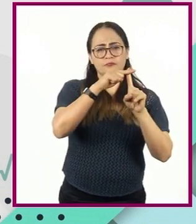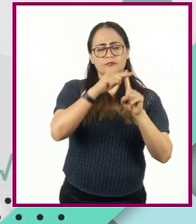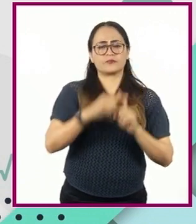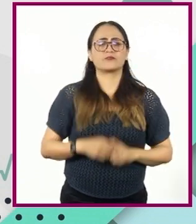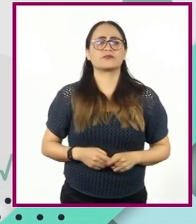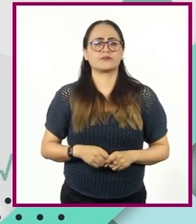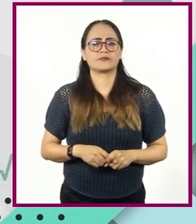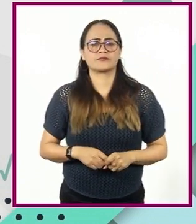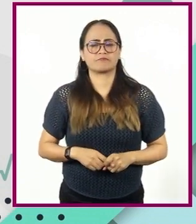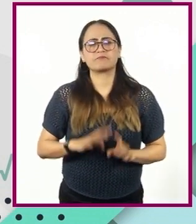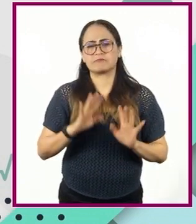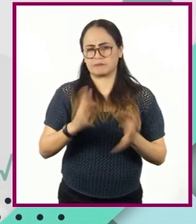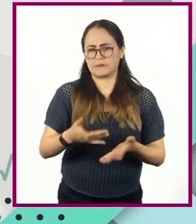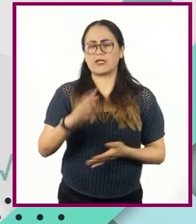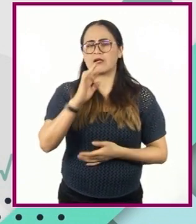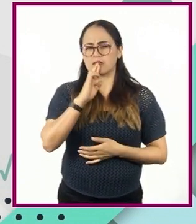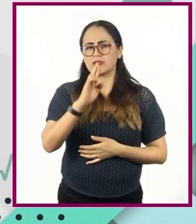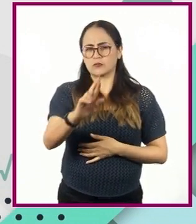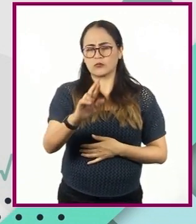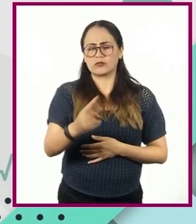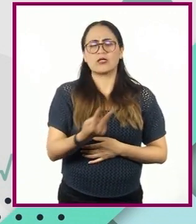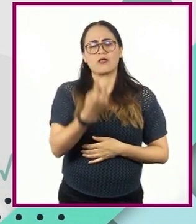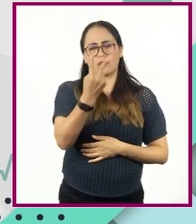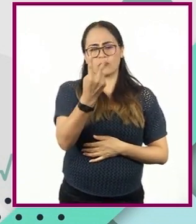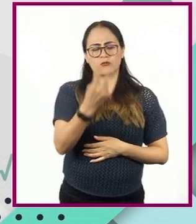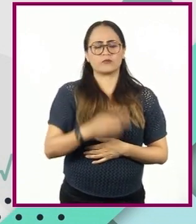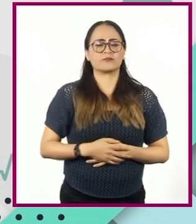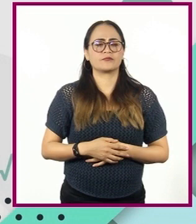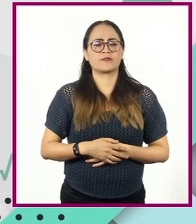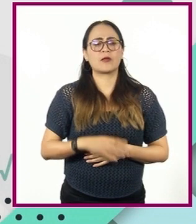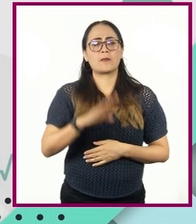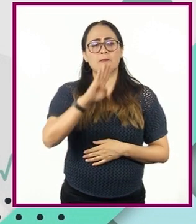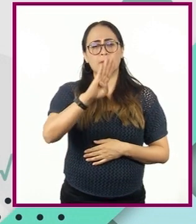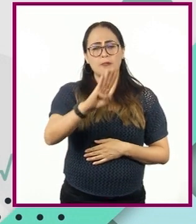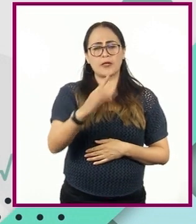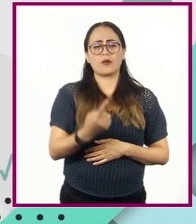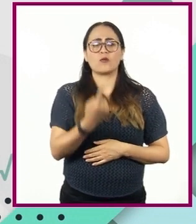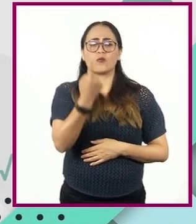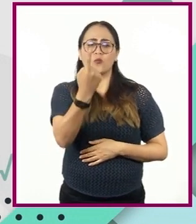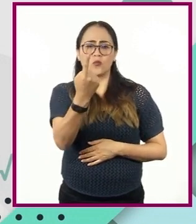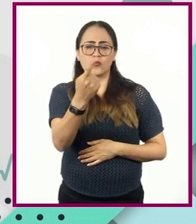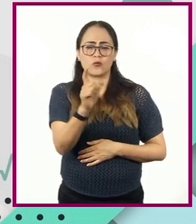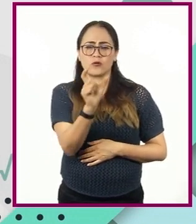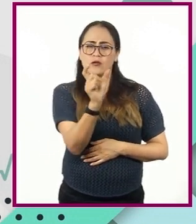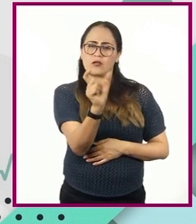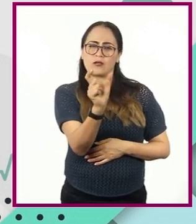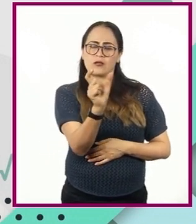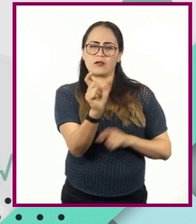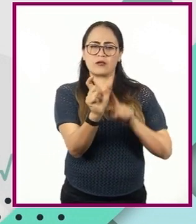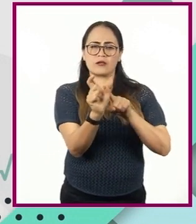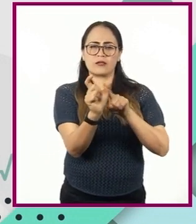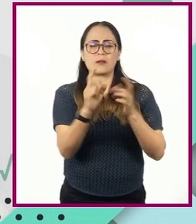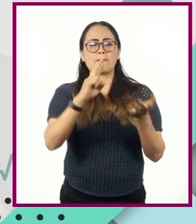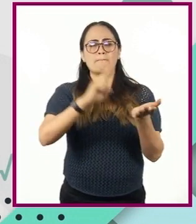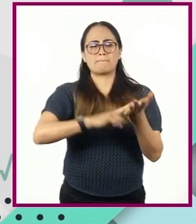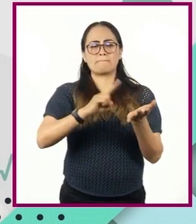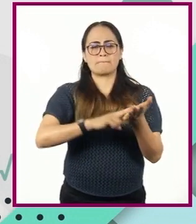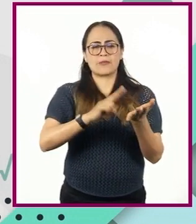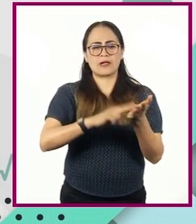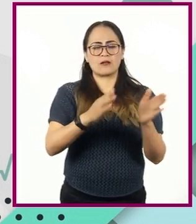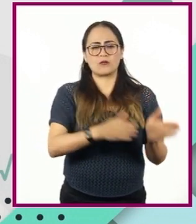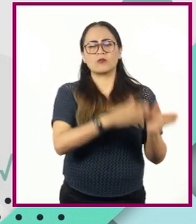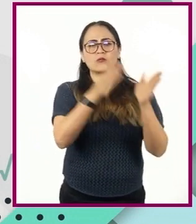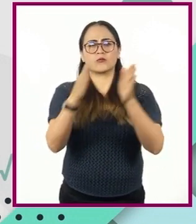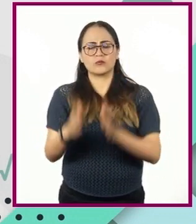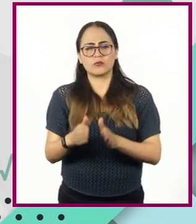numérica resuelta, que es 2. En la celda B1 se registra el valor numérico del segundo